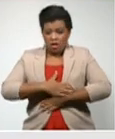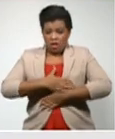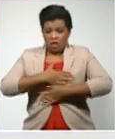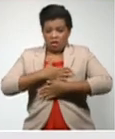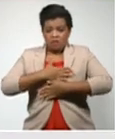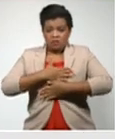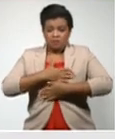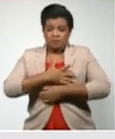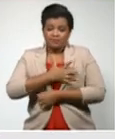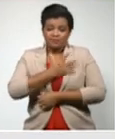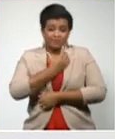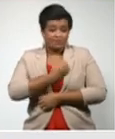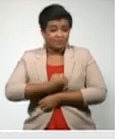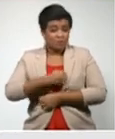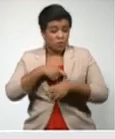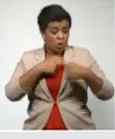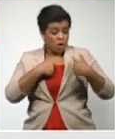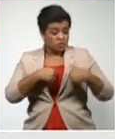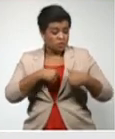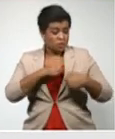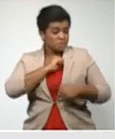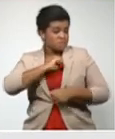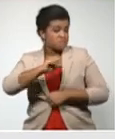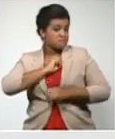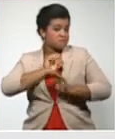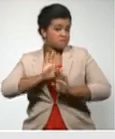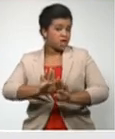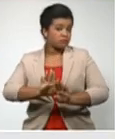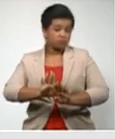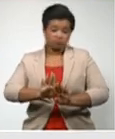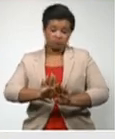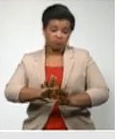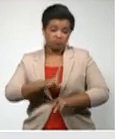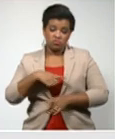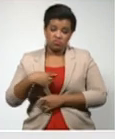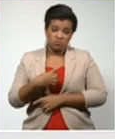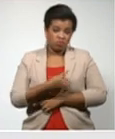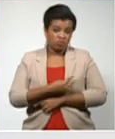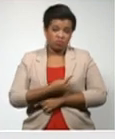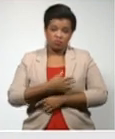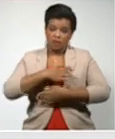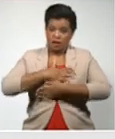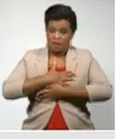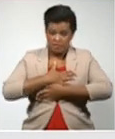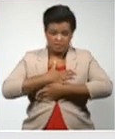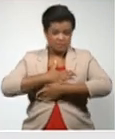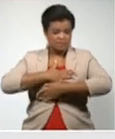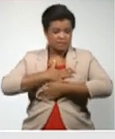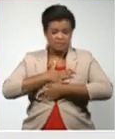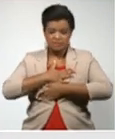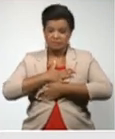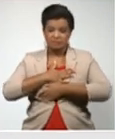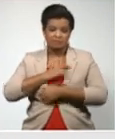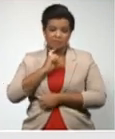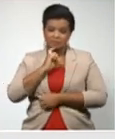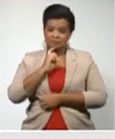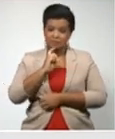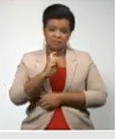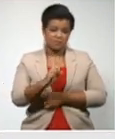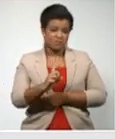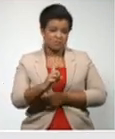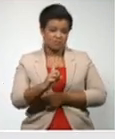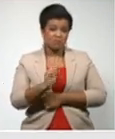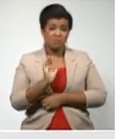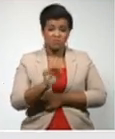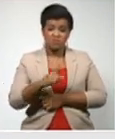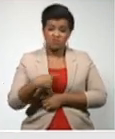lamentablemente hace una parada cardíaca en asistolia, de la cual no fue posible su recuperación, no obstante las maniobras de